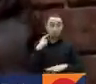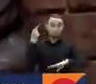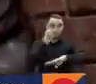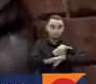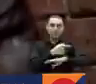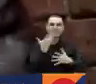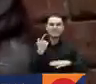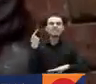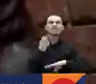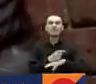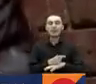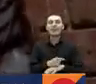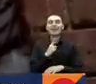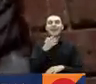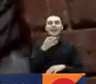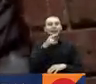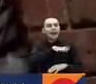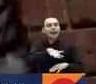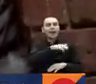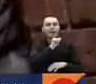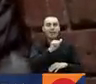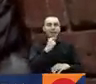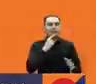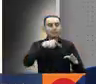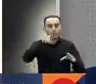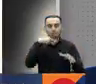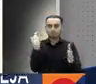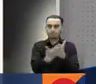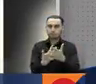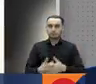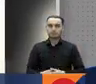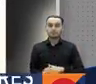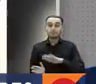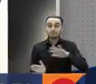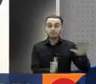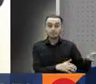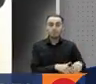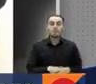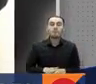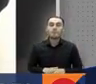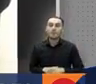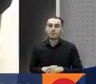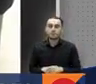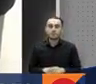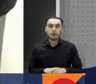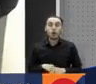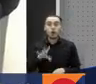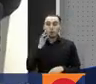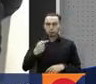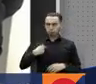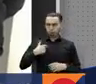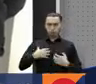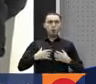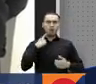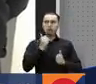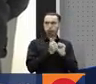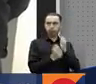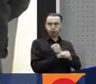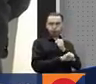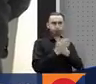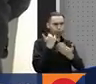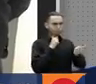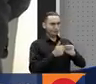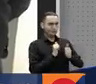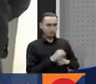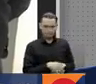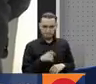capturado el delito de feminicidio agravado y fue enviado a prisión. Un hombre que se hacía pasar por entrenador de fútbol fue enviado a la cárcel por